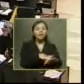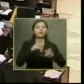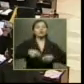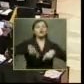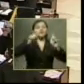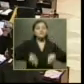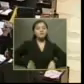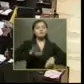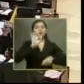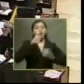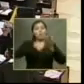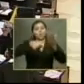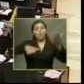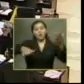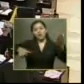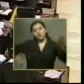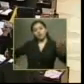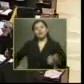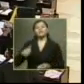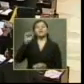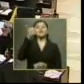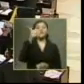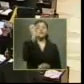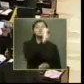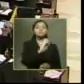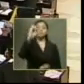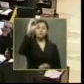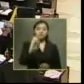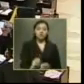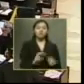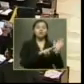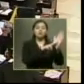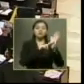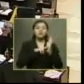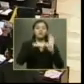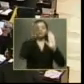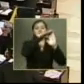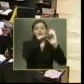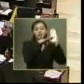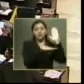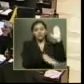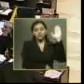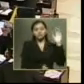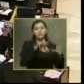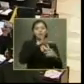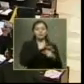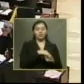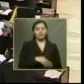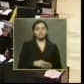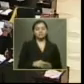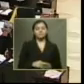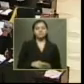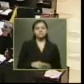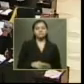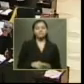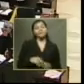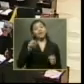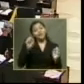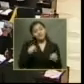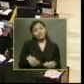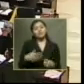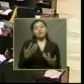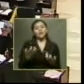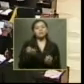firmas o huellas de al menos el 10% de los inscritos en el registro electoral correspondiente. Si queremos